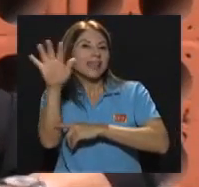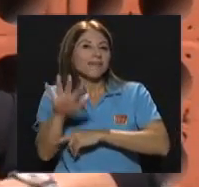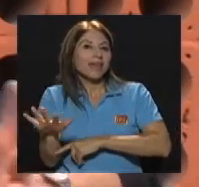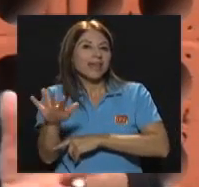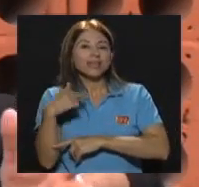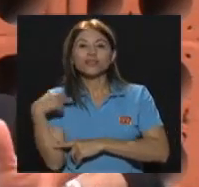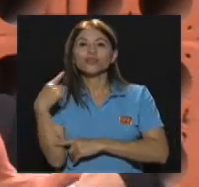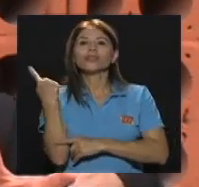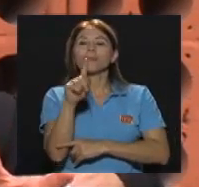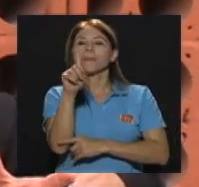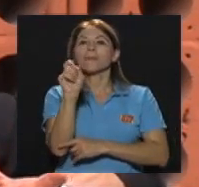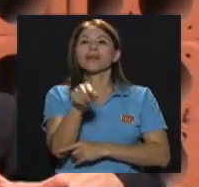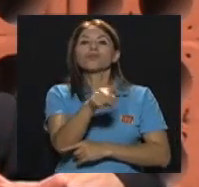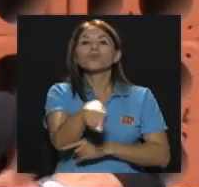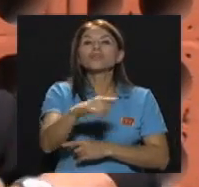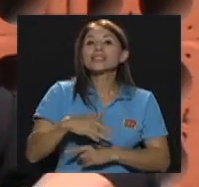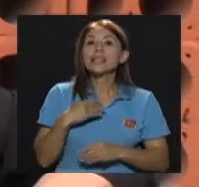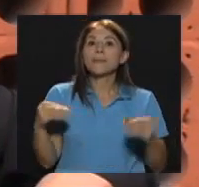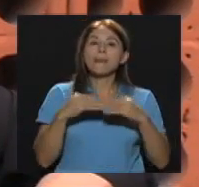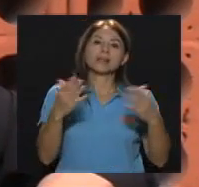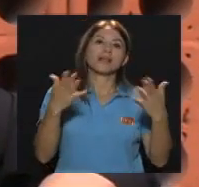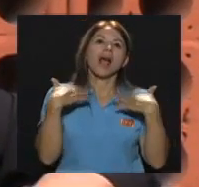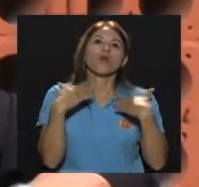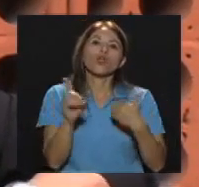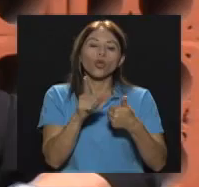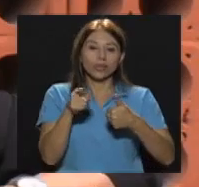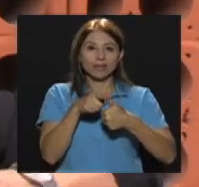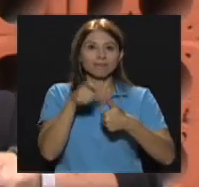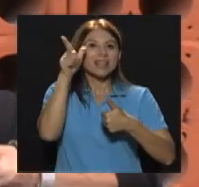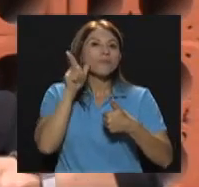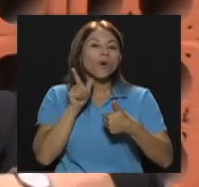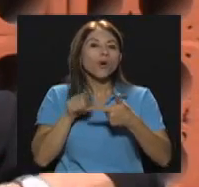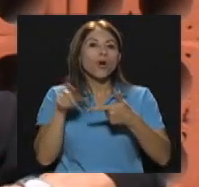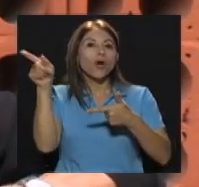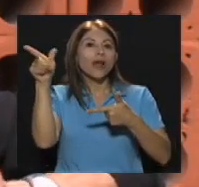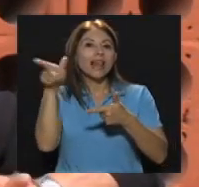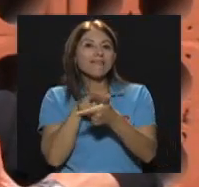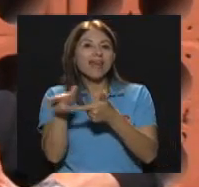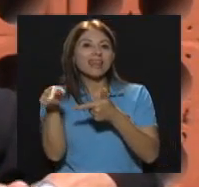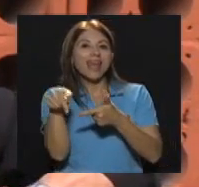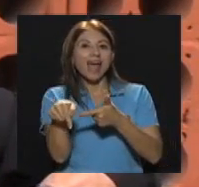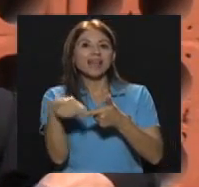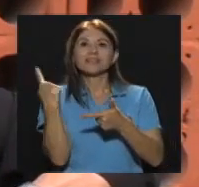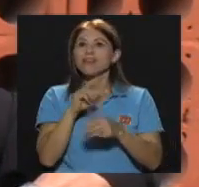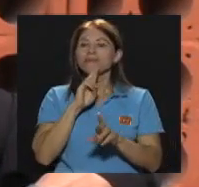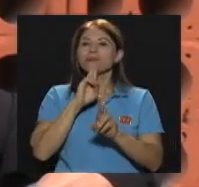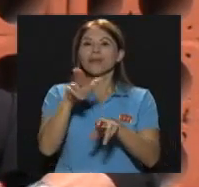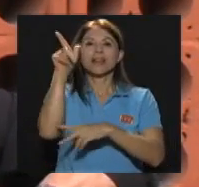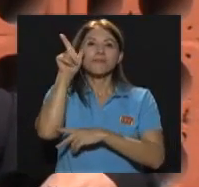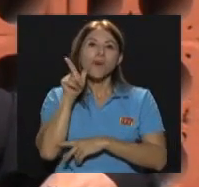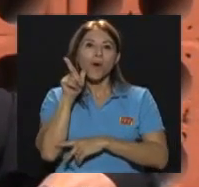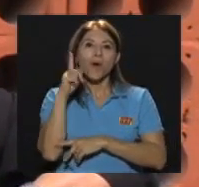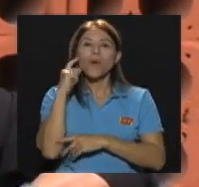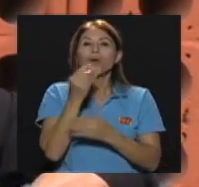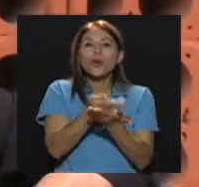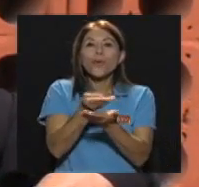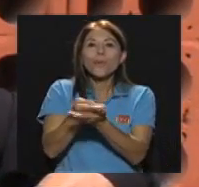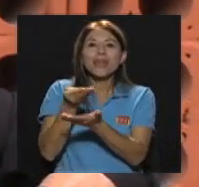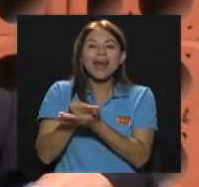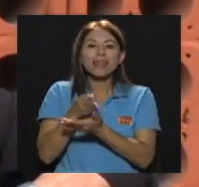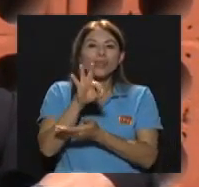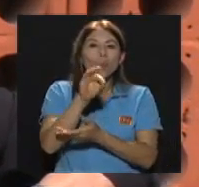en Limón o en Liberia? Inmediatamente me dice, en Limón. ¿Por qué? Porque la humedad de Limón va del 90 al 100%. La temperatura